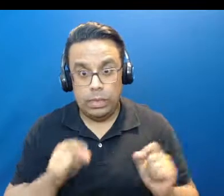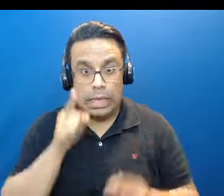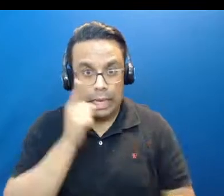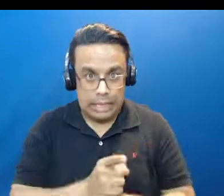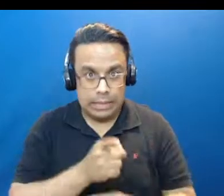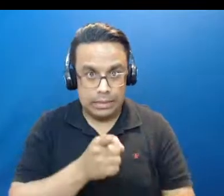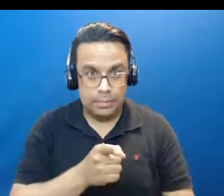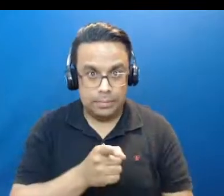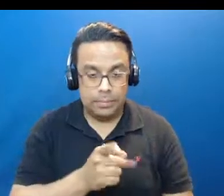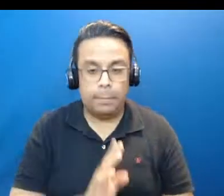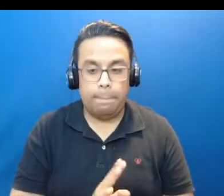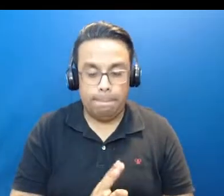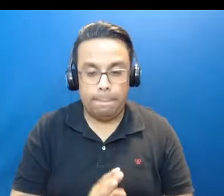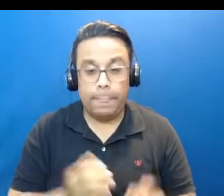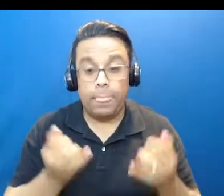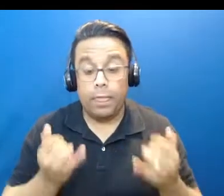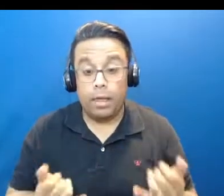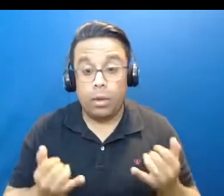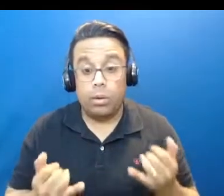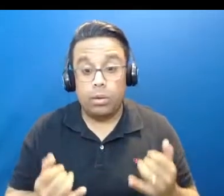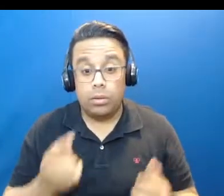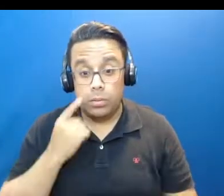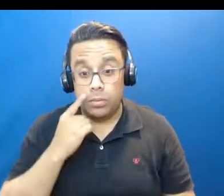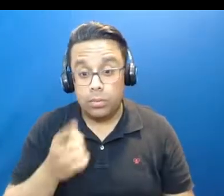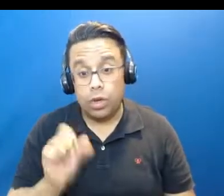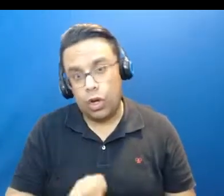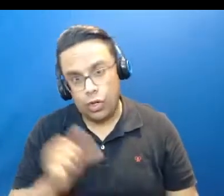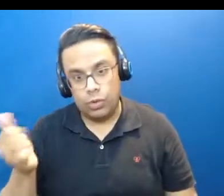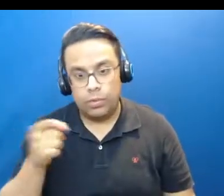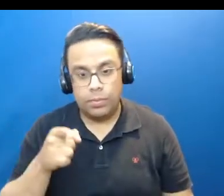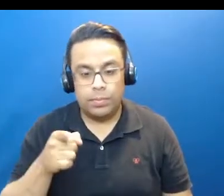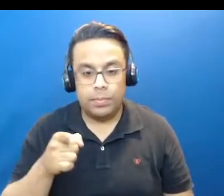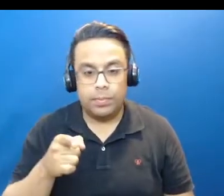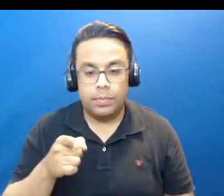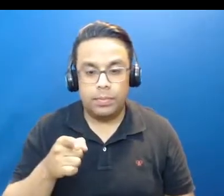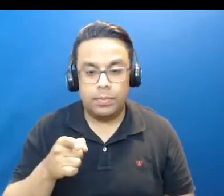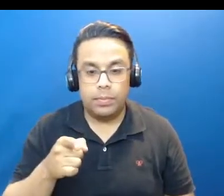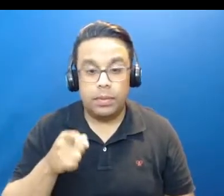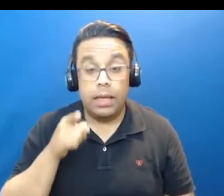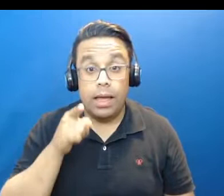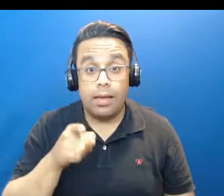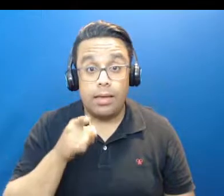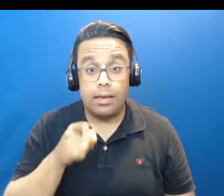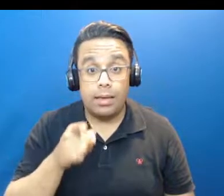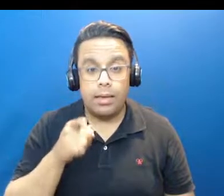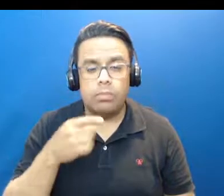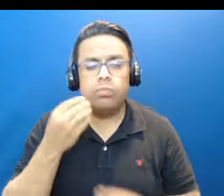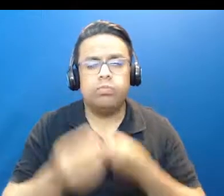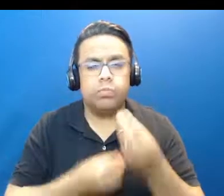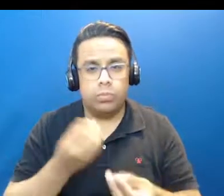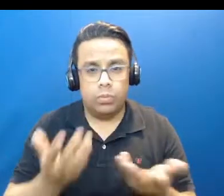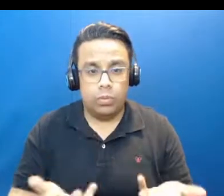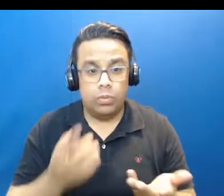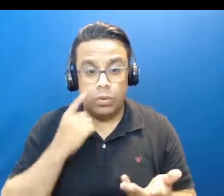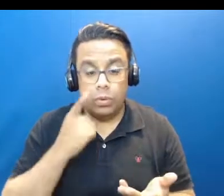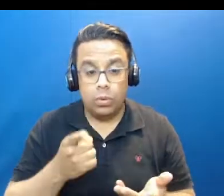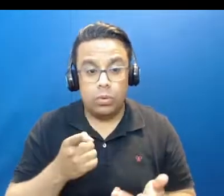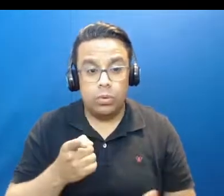Ese mismo lo voy a retomar aquí, pero lo vamos a hacer utilizando